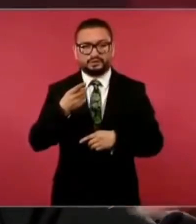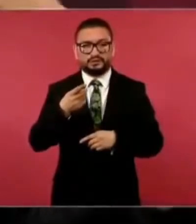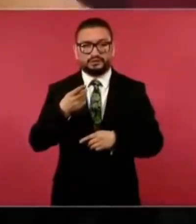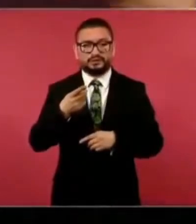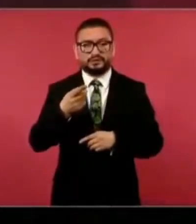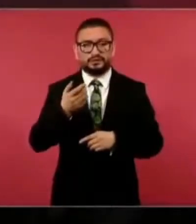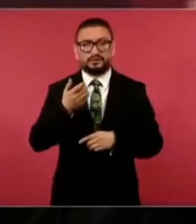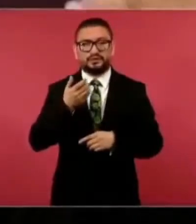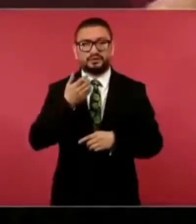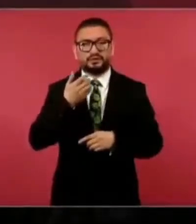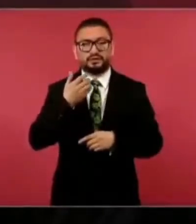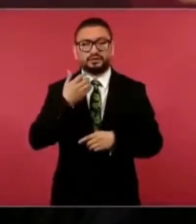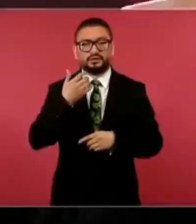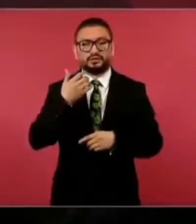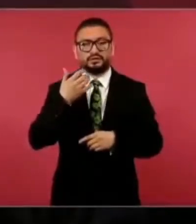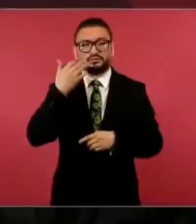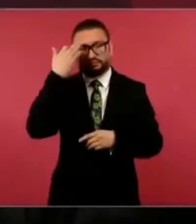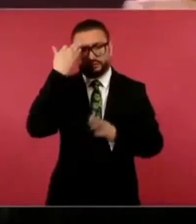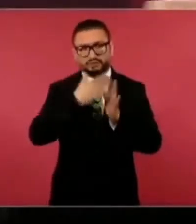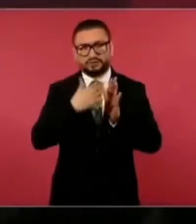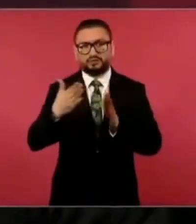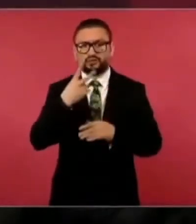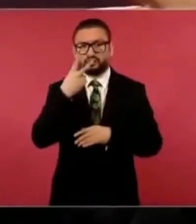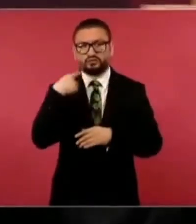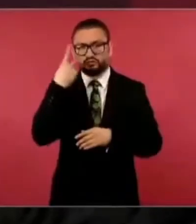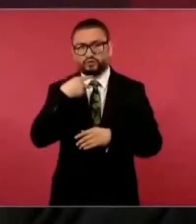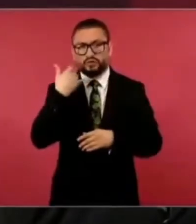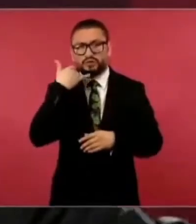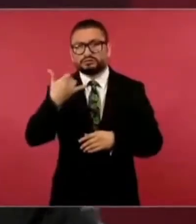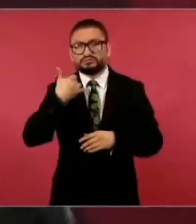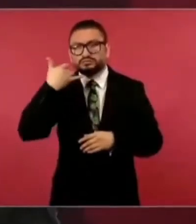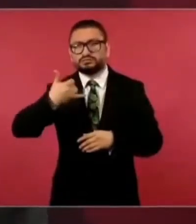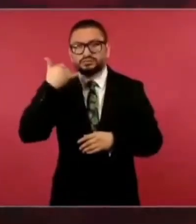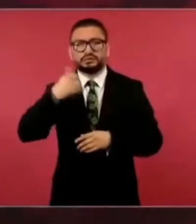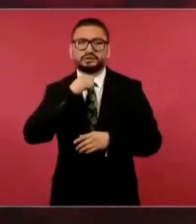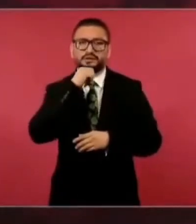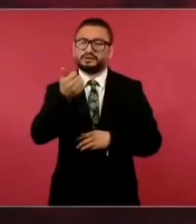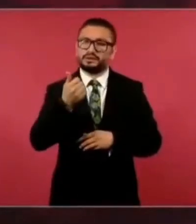por un tiempo de casi 2 horas y no contestan.